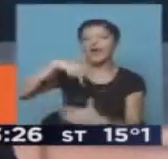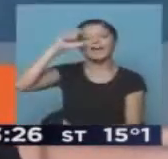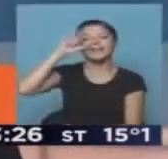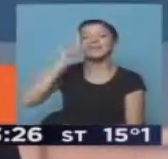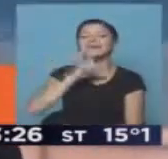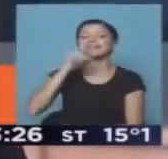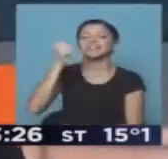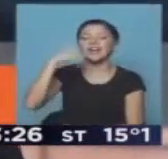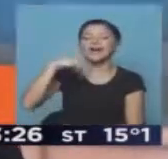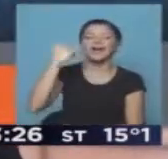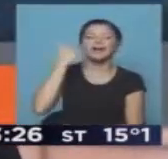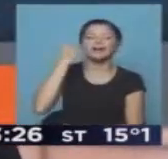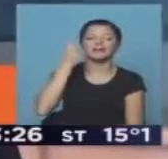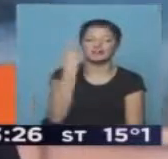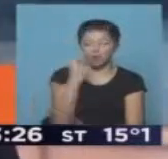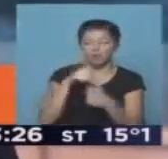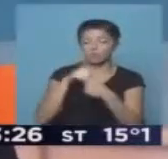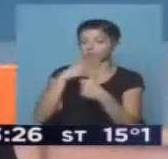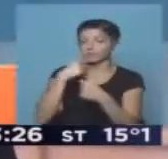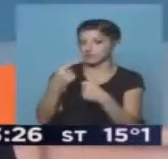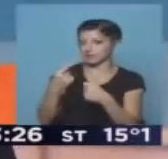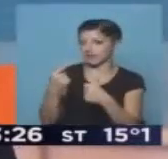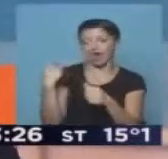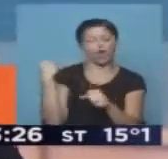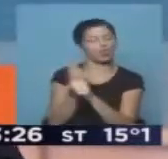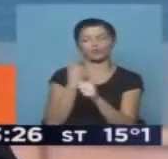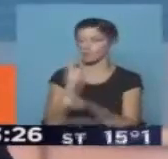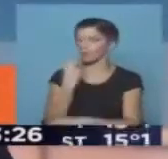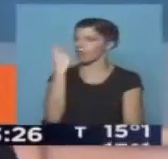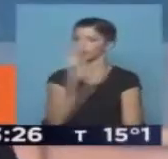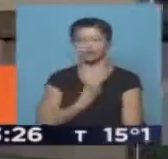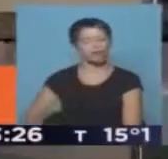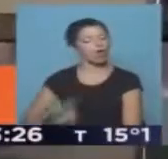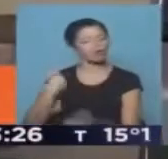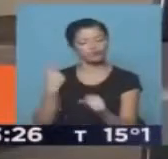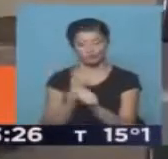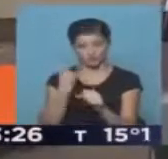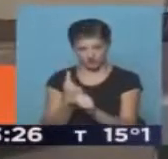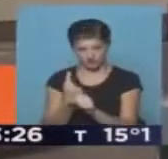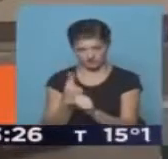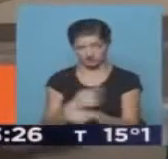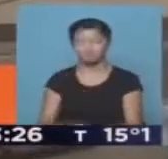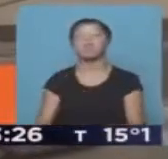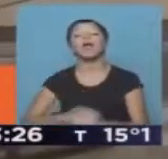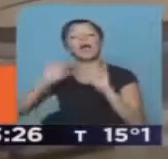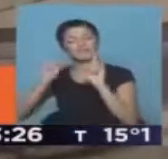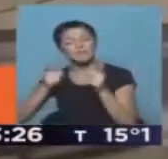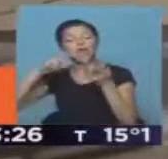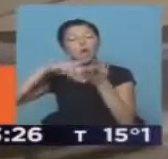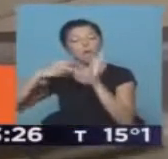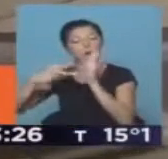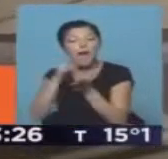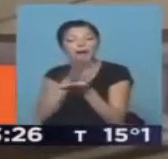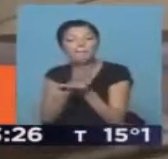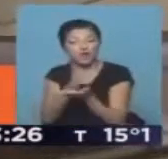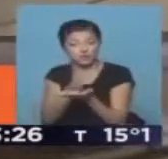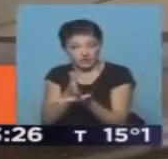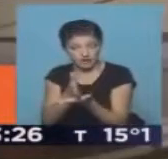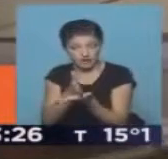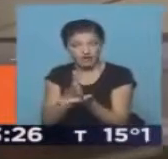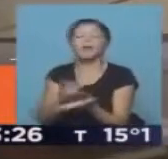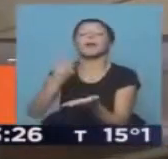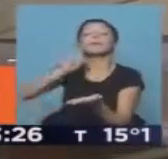dice que no que no se puede hacer hay también un problema de fronteras los límites son abstractos son de